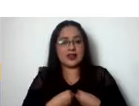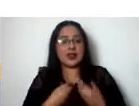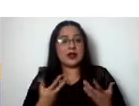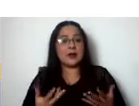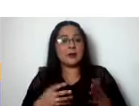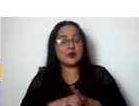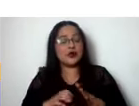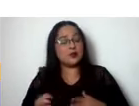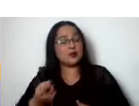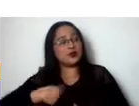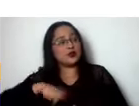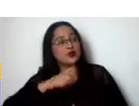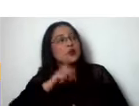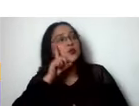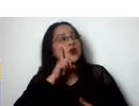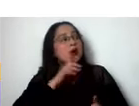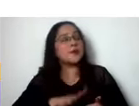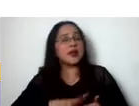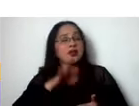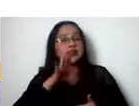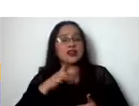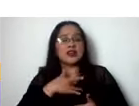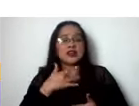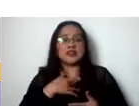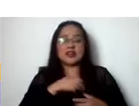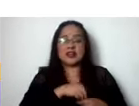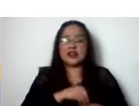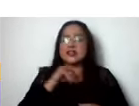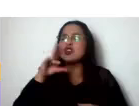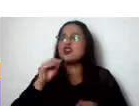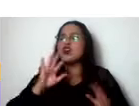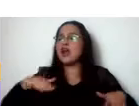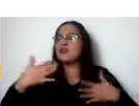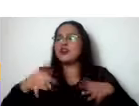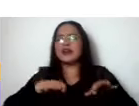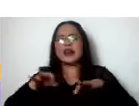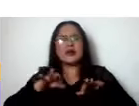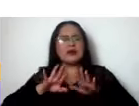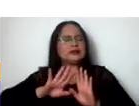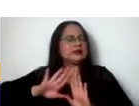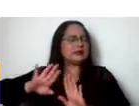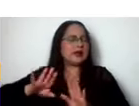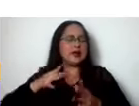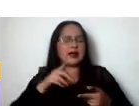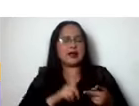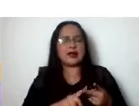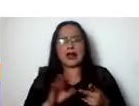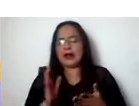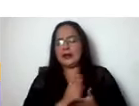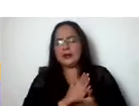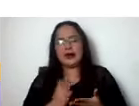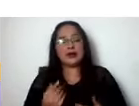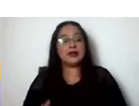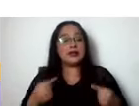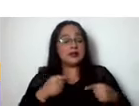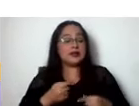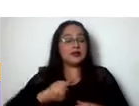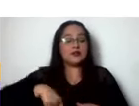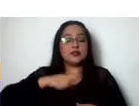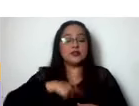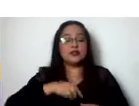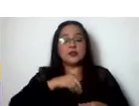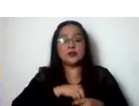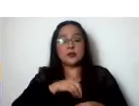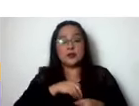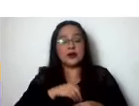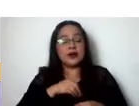nos visibilizamos en lo privado, al margen que tengamos profesión o no tengamos profesión, eso es otra cosa, ¿no? Nos